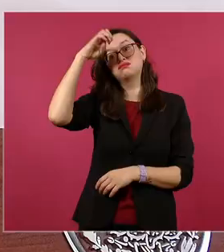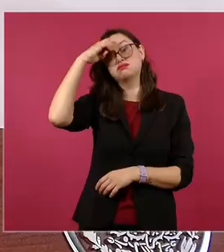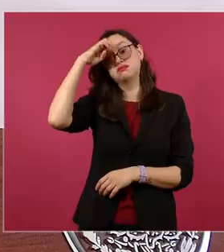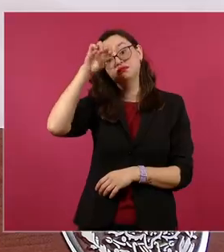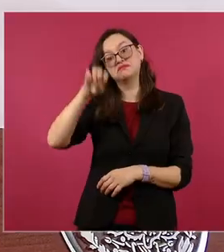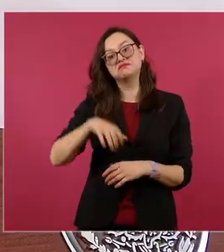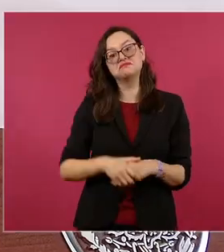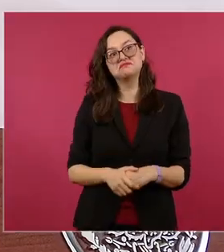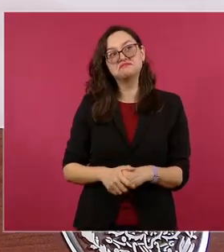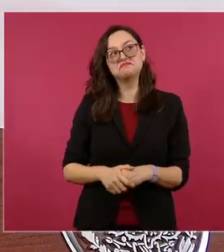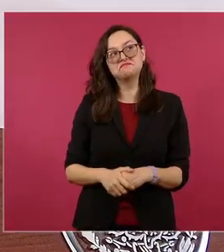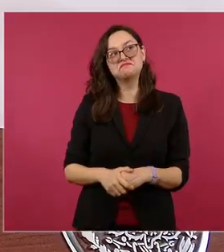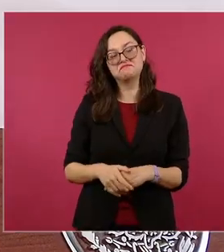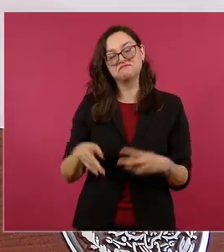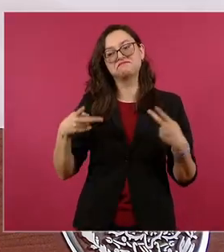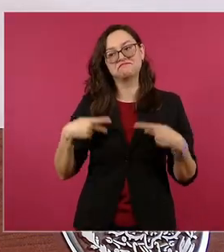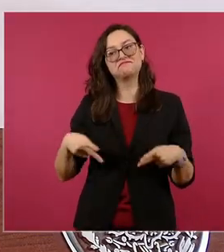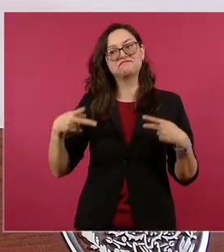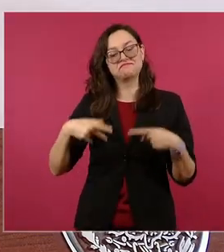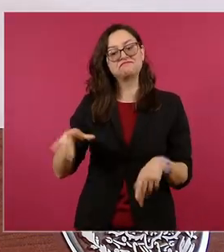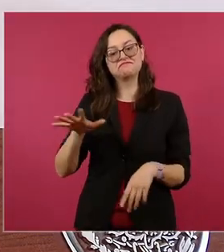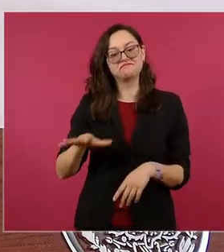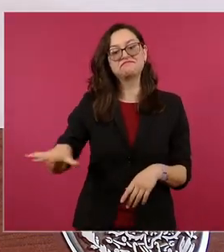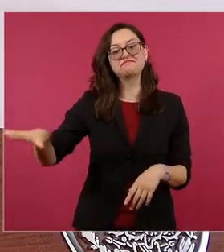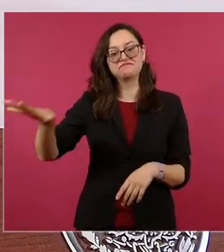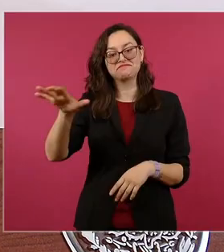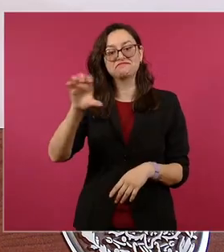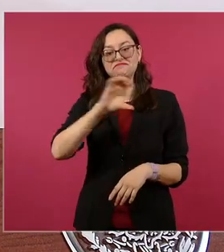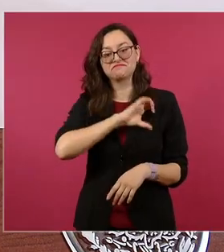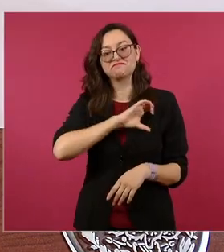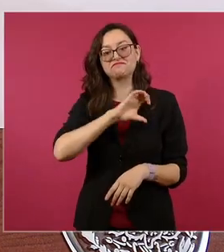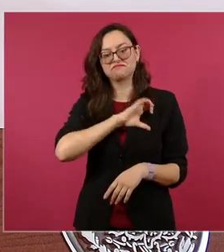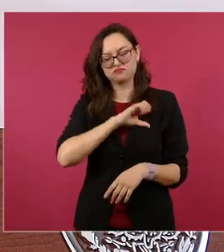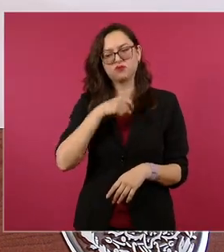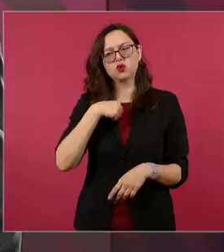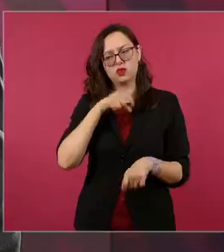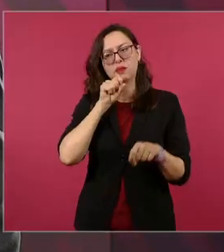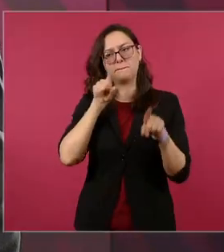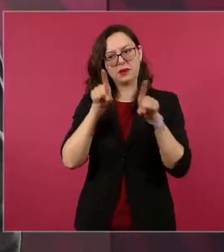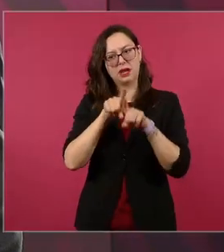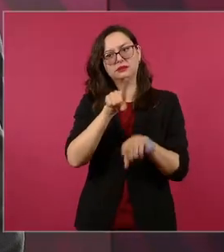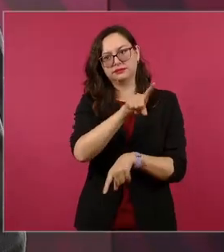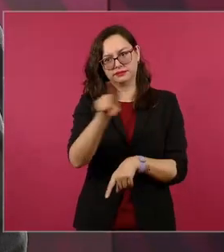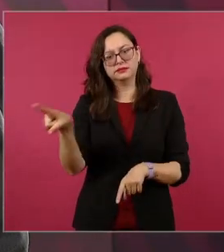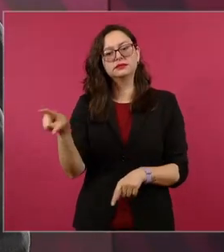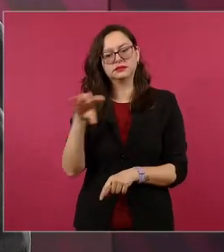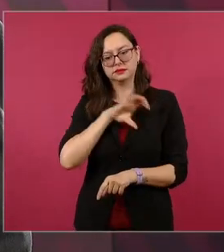El cariño de la gente, que es recíproco,